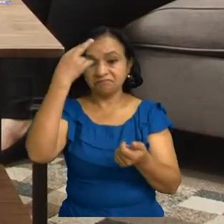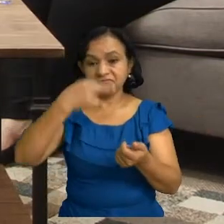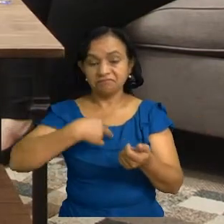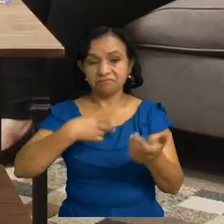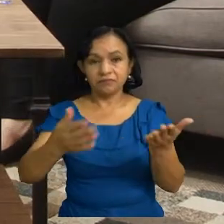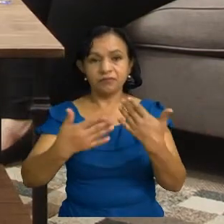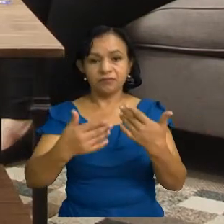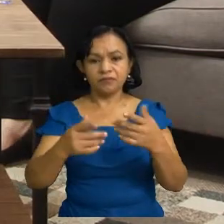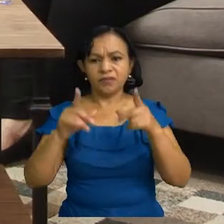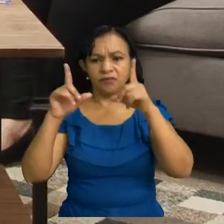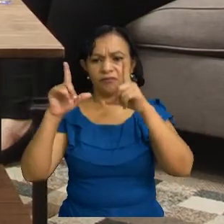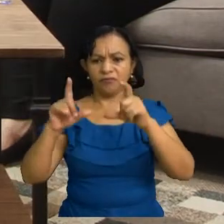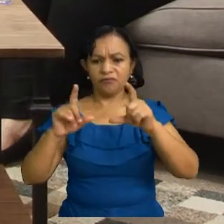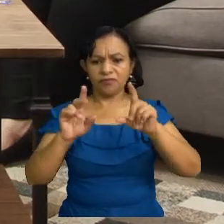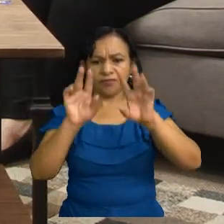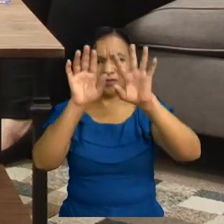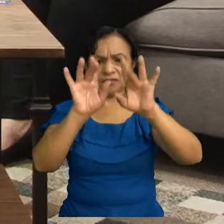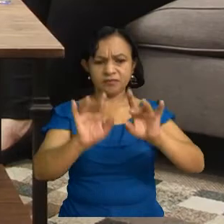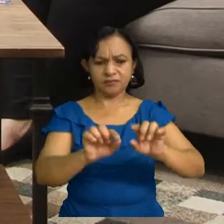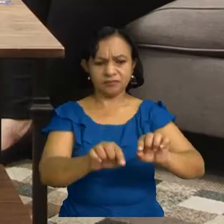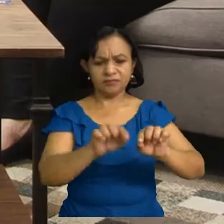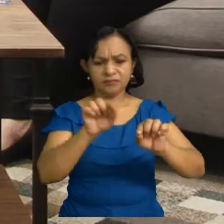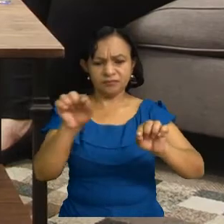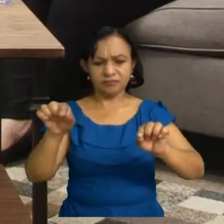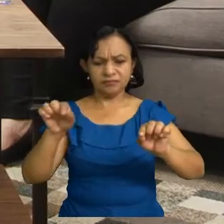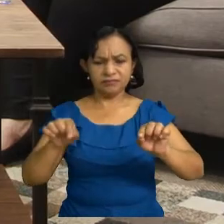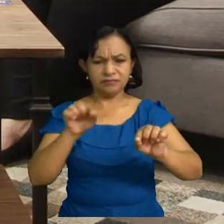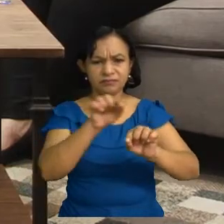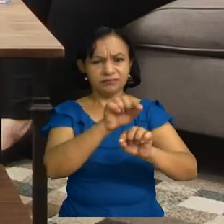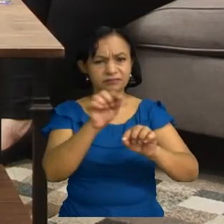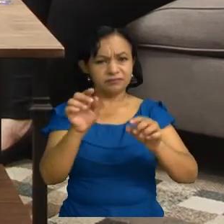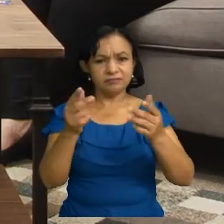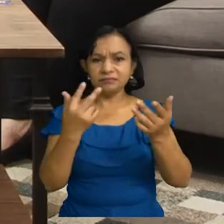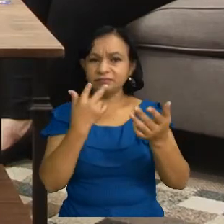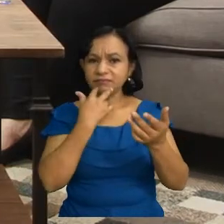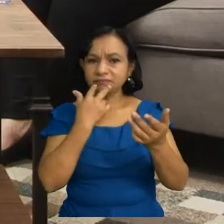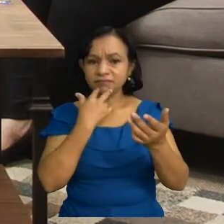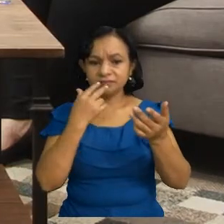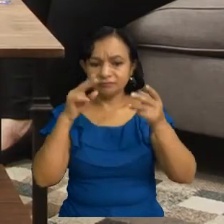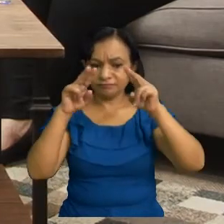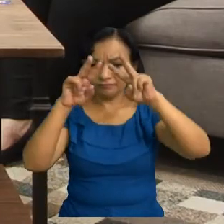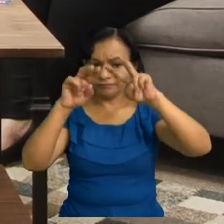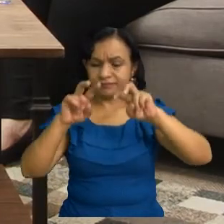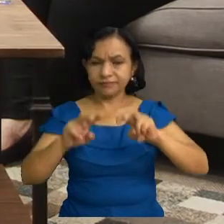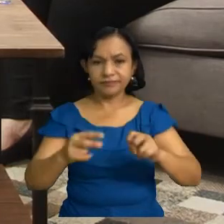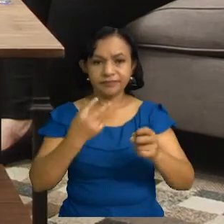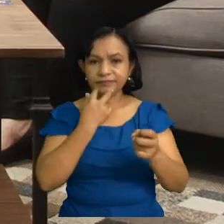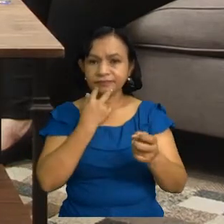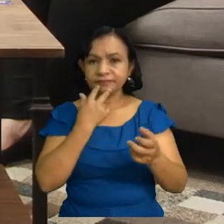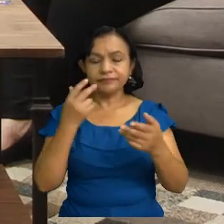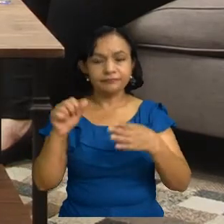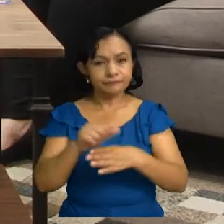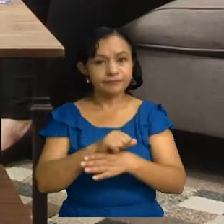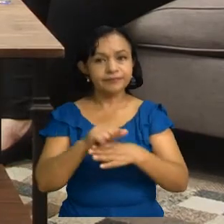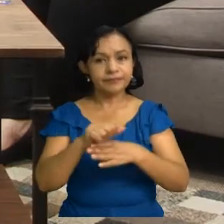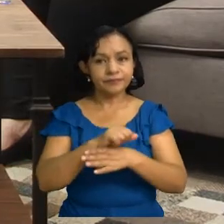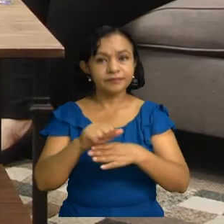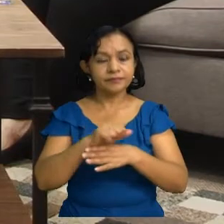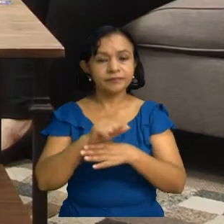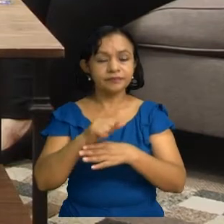pronto poner imágenes sin hacer el análisis adecuado pues nosotros estamos haciendo ese ejercicio